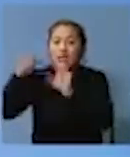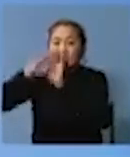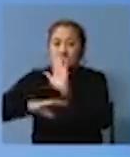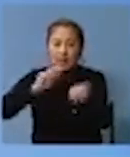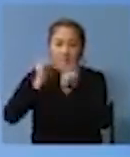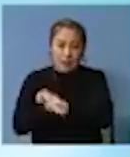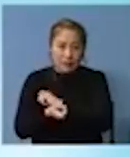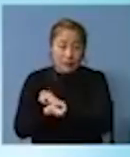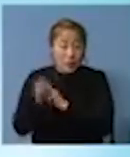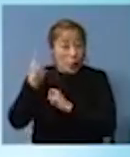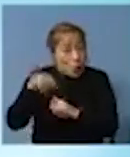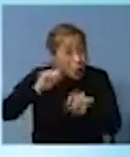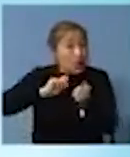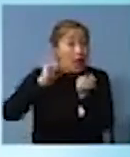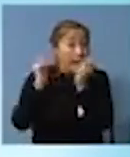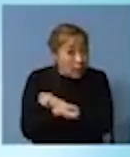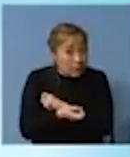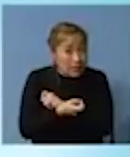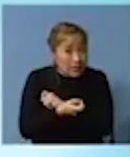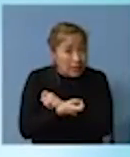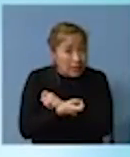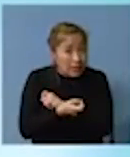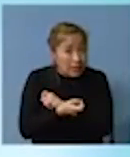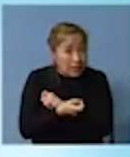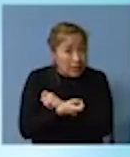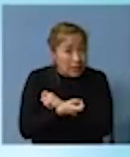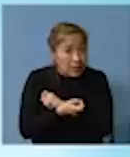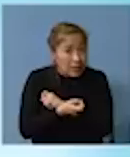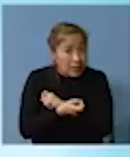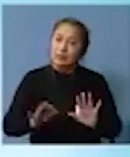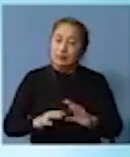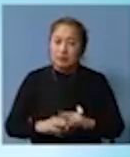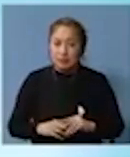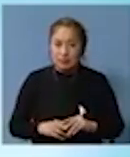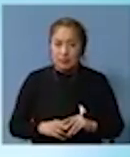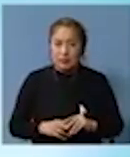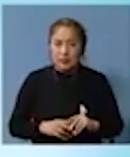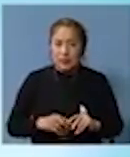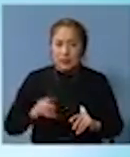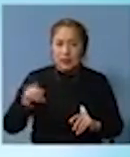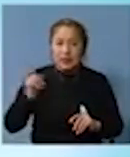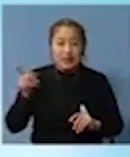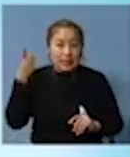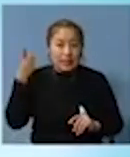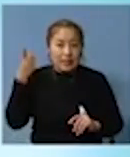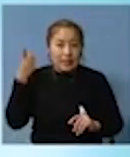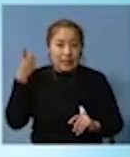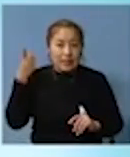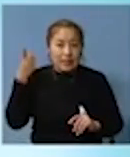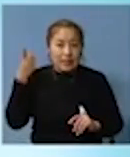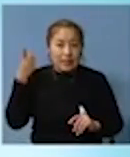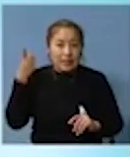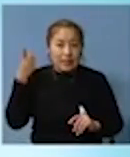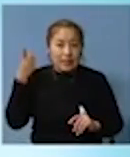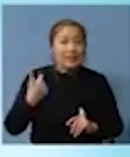la lista. Cuando la cambian y la corrigen, recién dice me quedo. En este audio ya, me